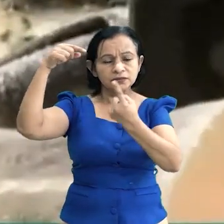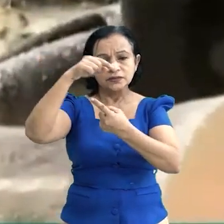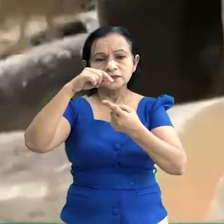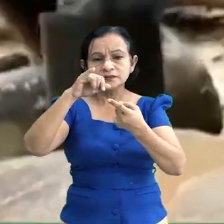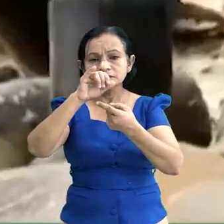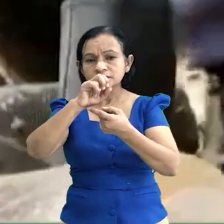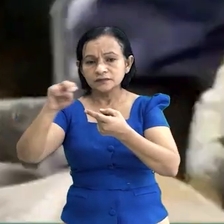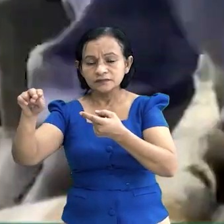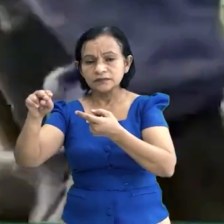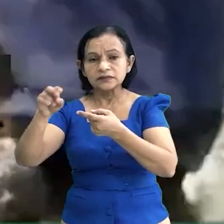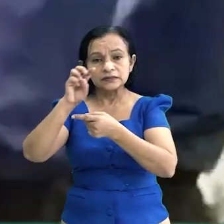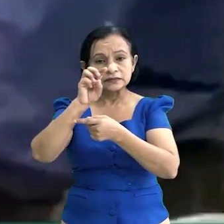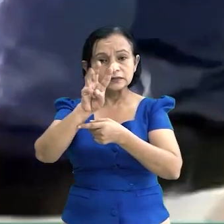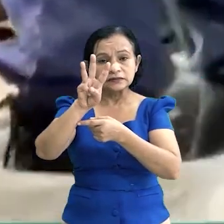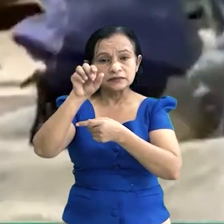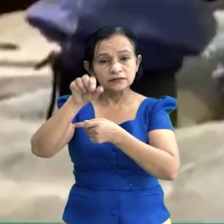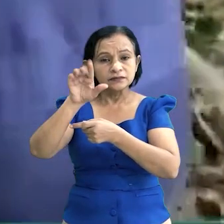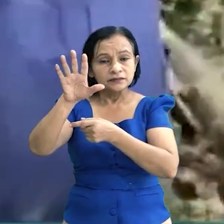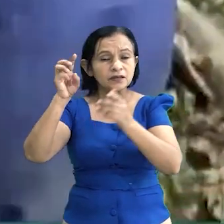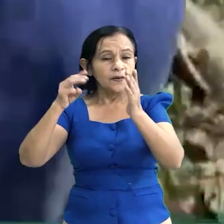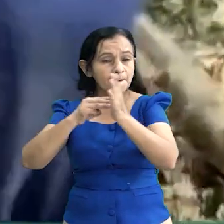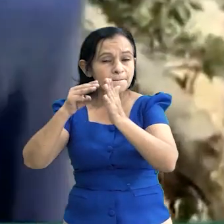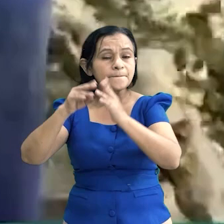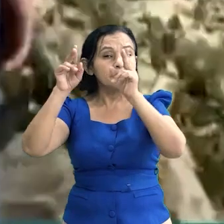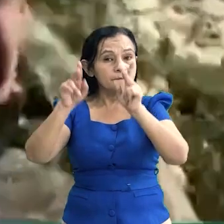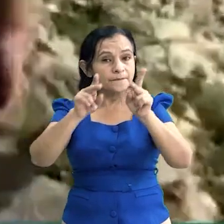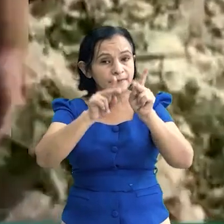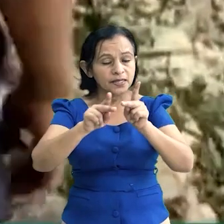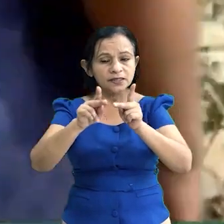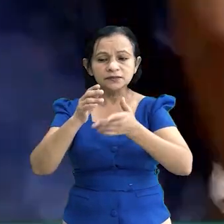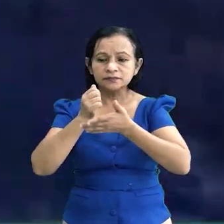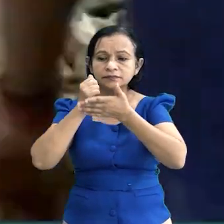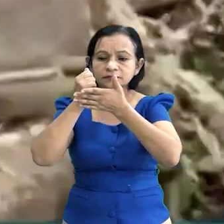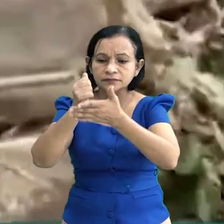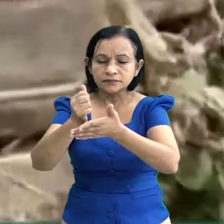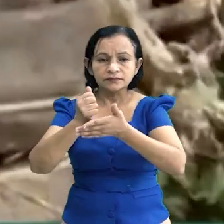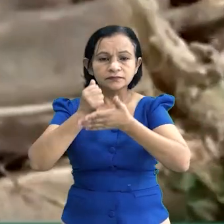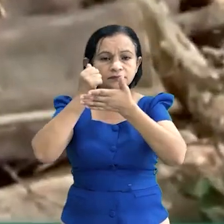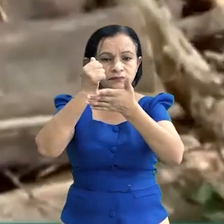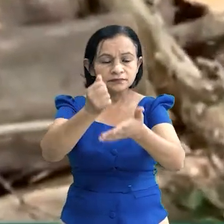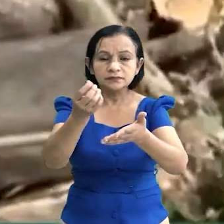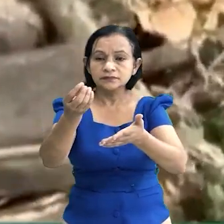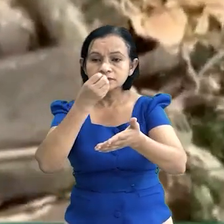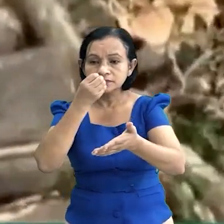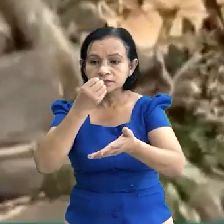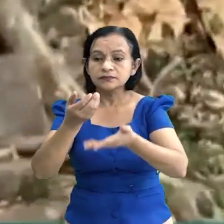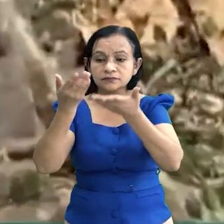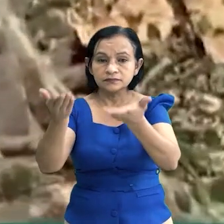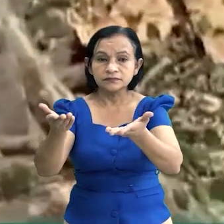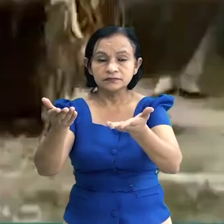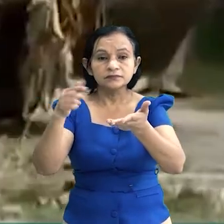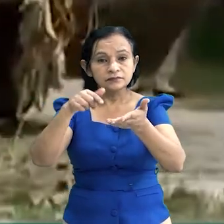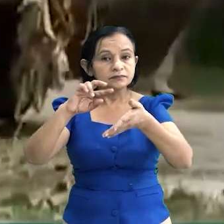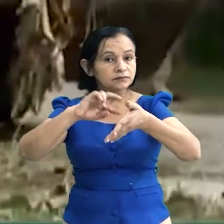Ian, que en total fueron 3.5 millones de personas, serán beneficiadas con la entrega adicional de alimentos. En